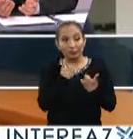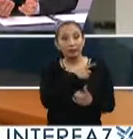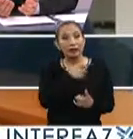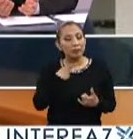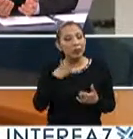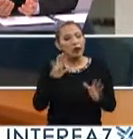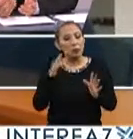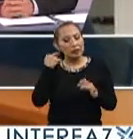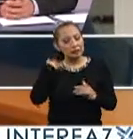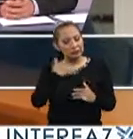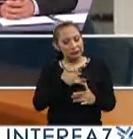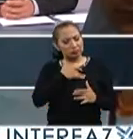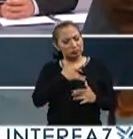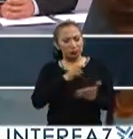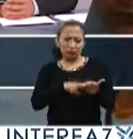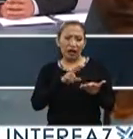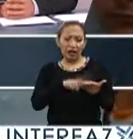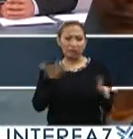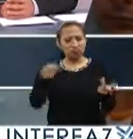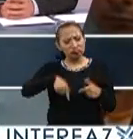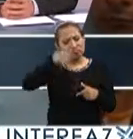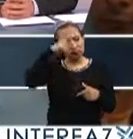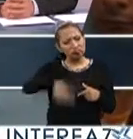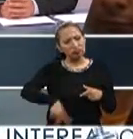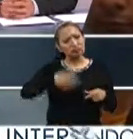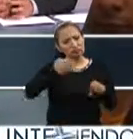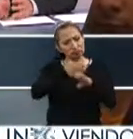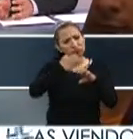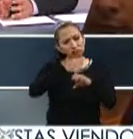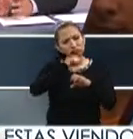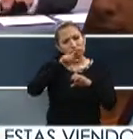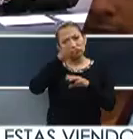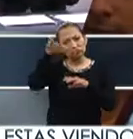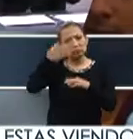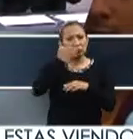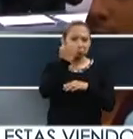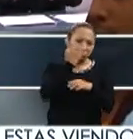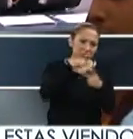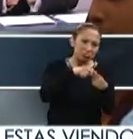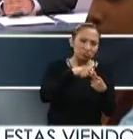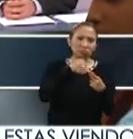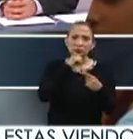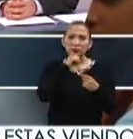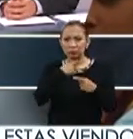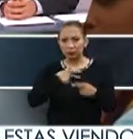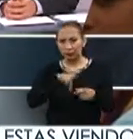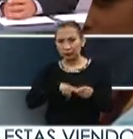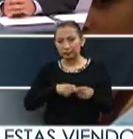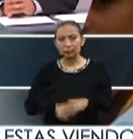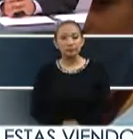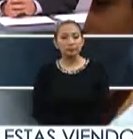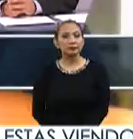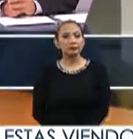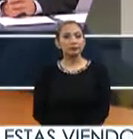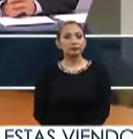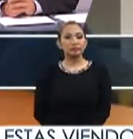de convencerse de que también vale muchísimo la pena este tipo de experiencias, tanto en lo académico como en lo personal?